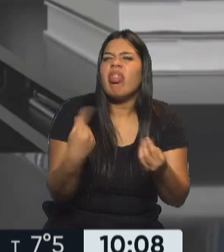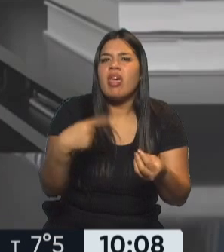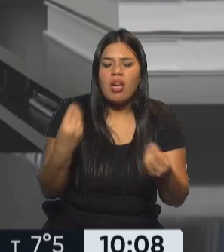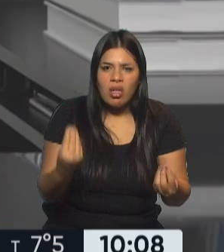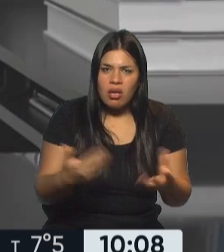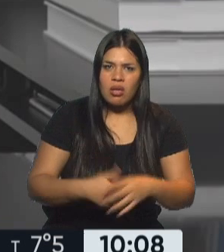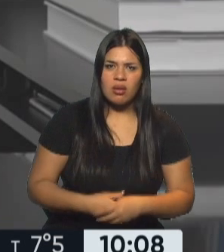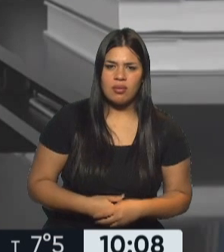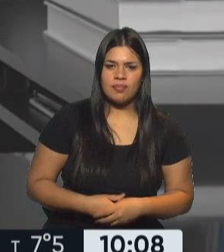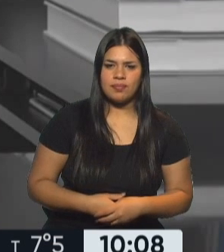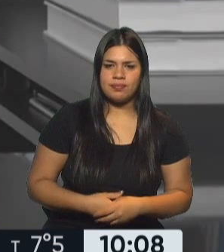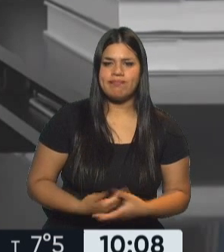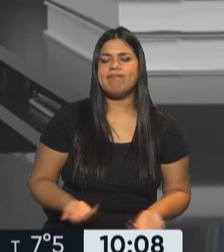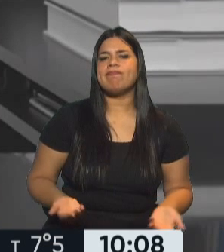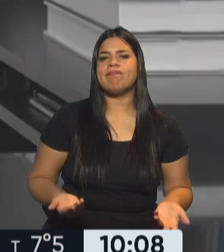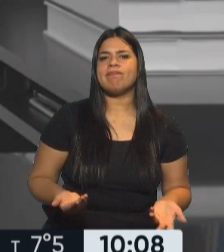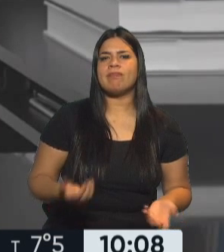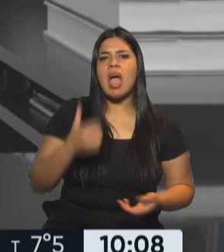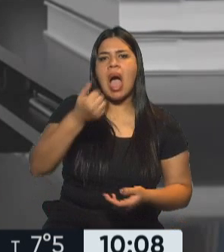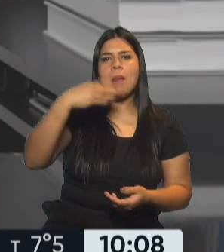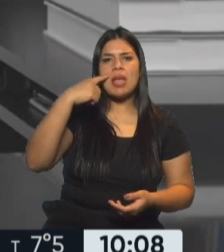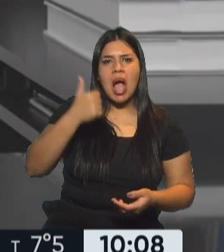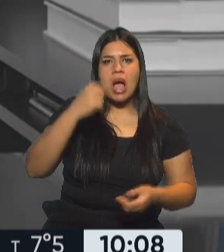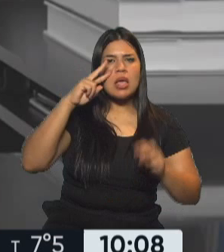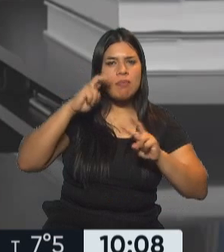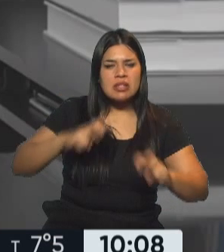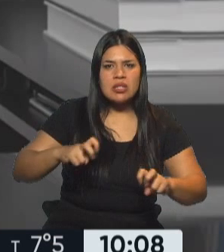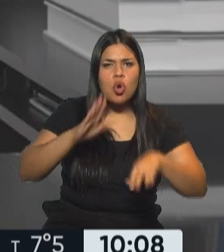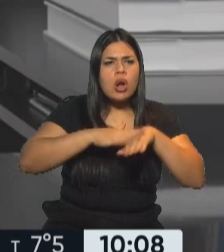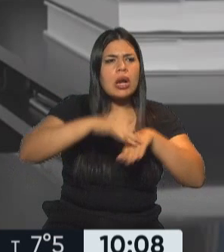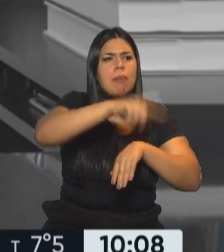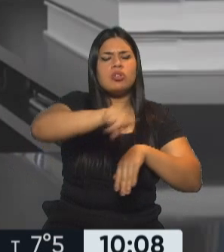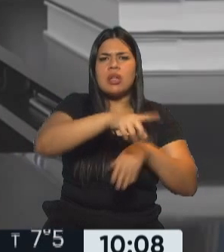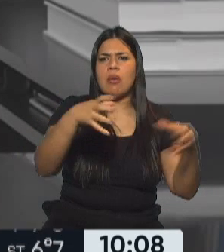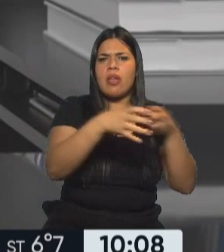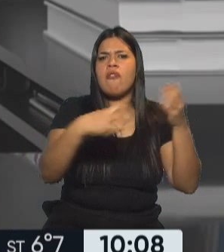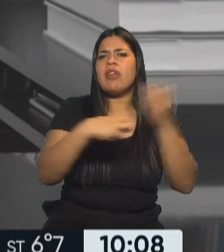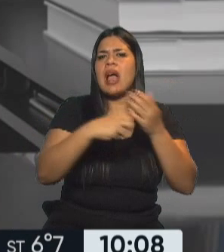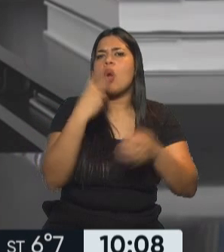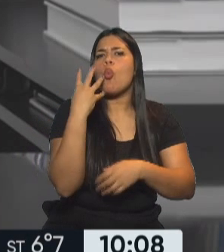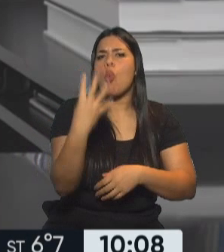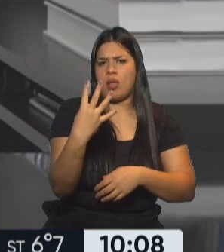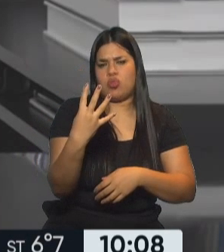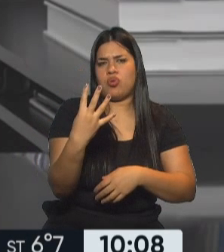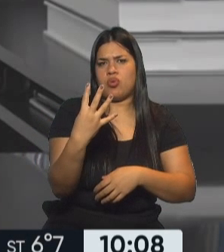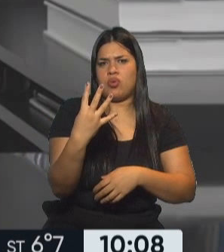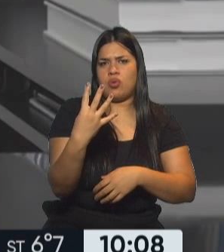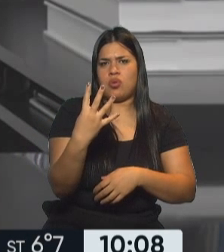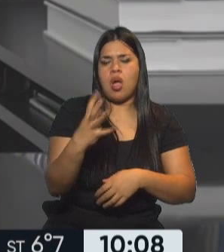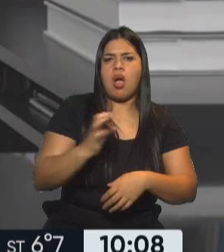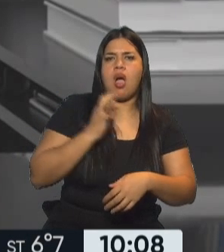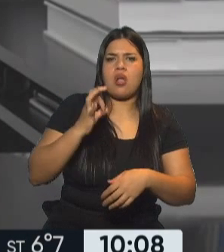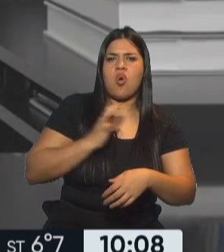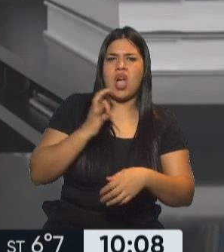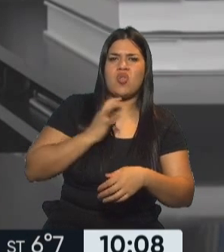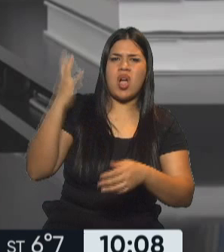La investigación del atentado está a su cargo. Son 4 fiscales y llevamos años sin que